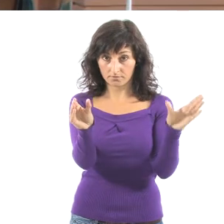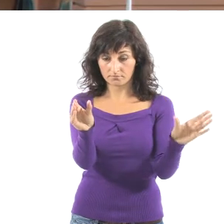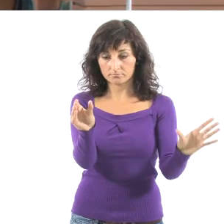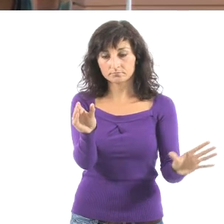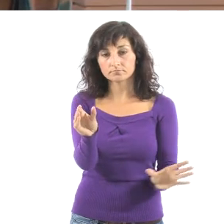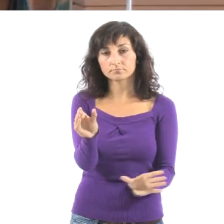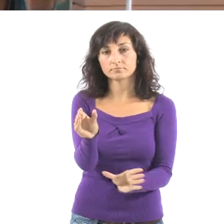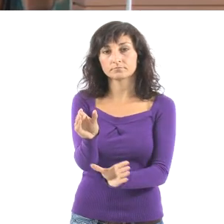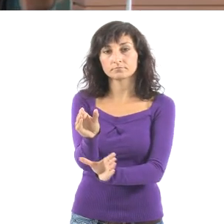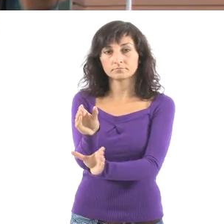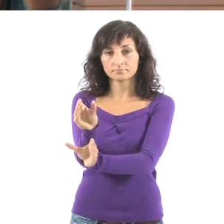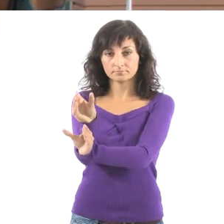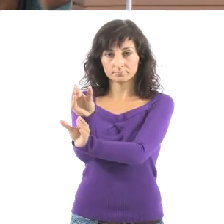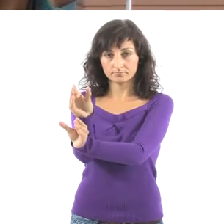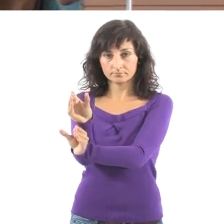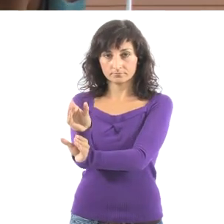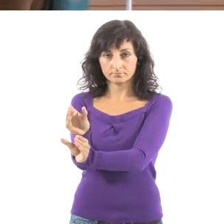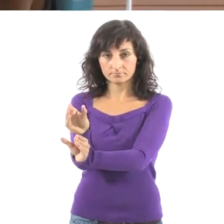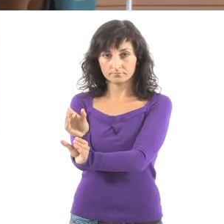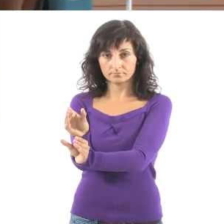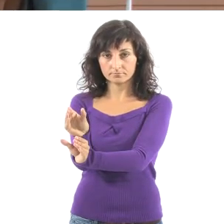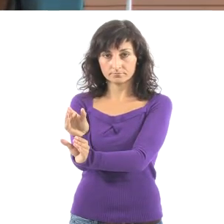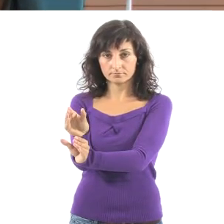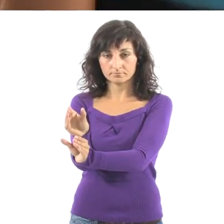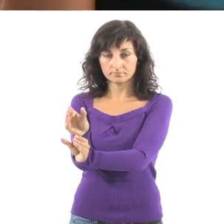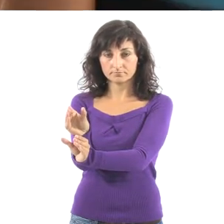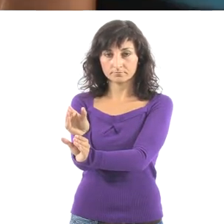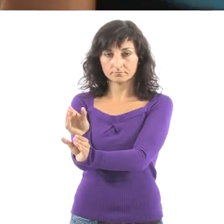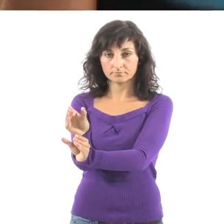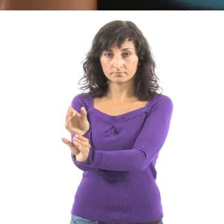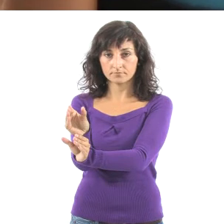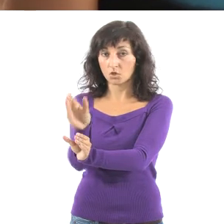brazo pasará a recorrer nuevamente el cuerpo y se sujetará del brazo contrario,